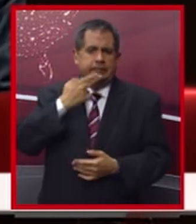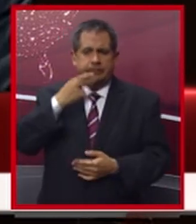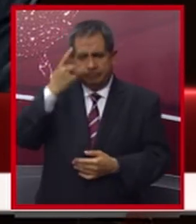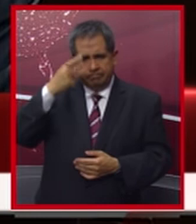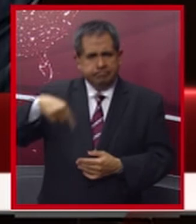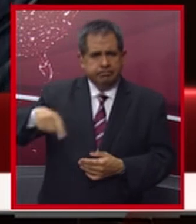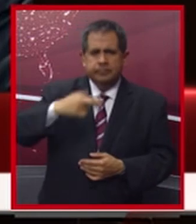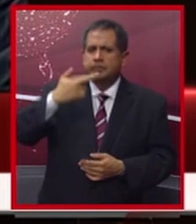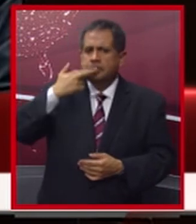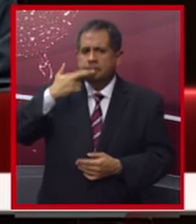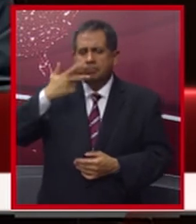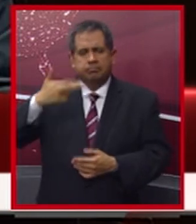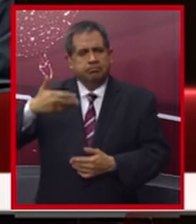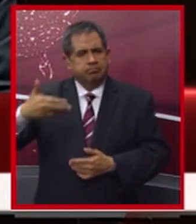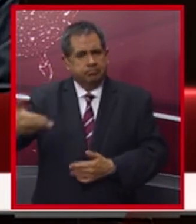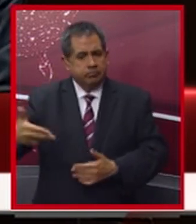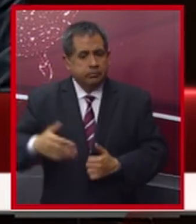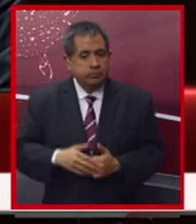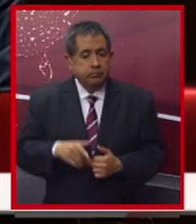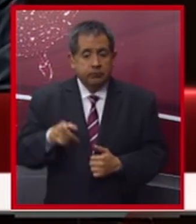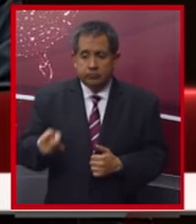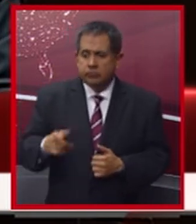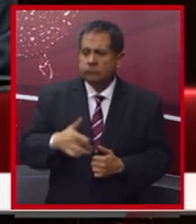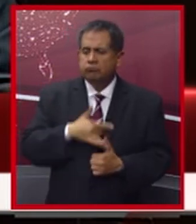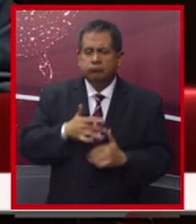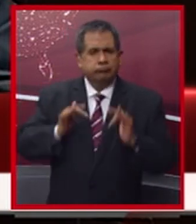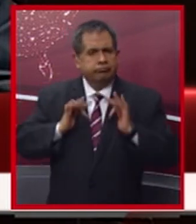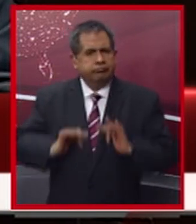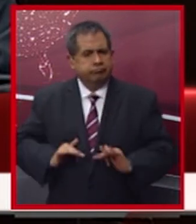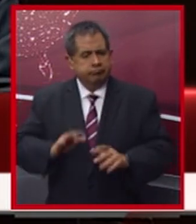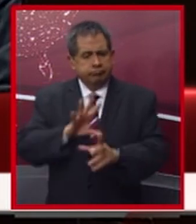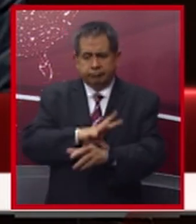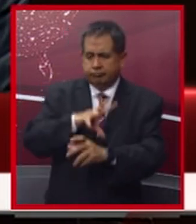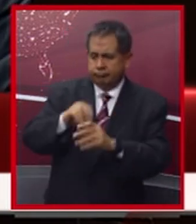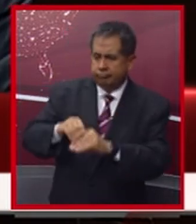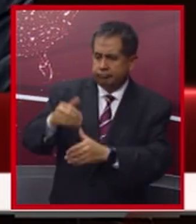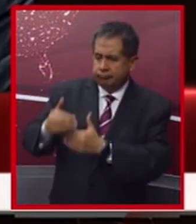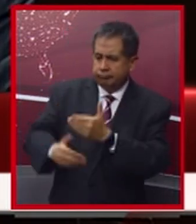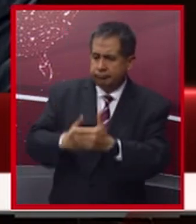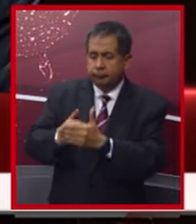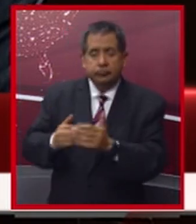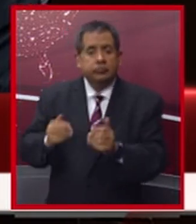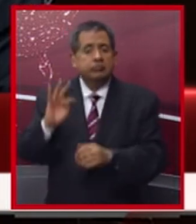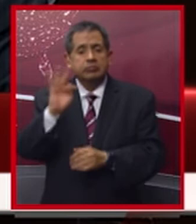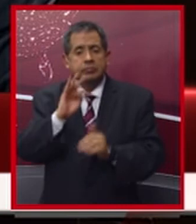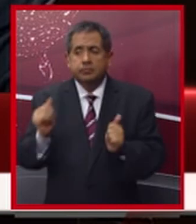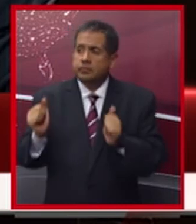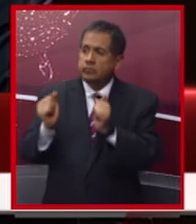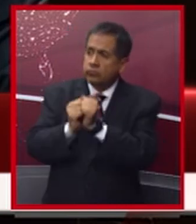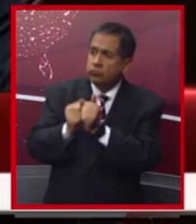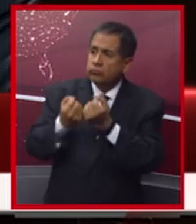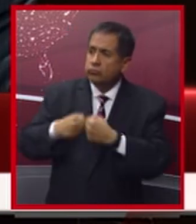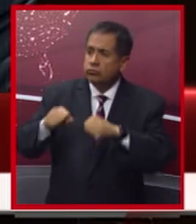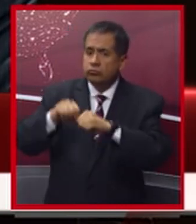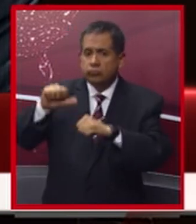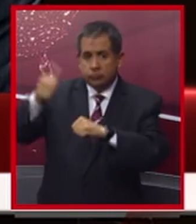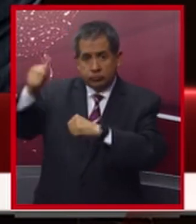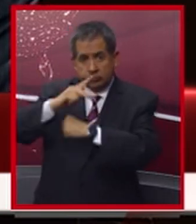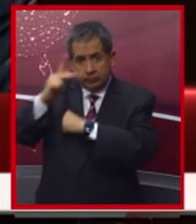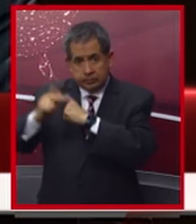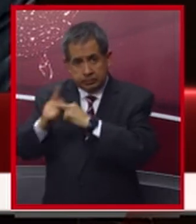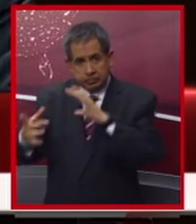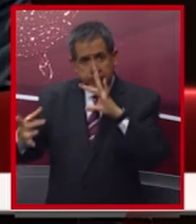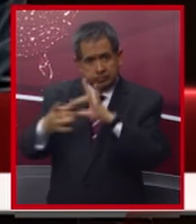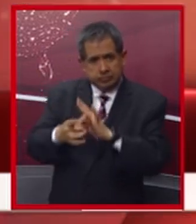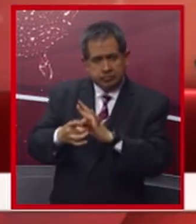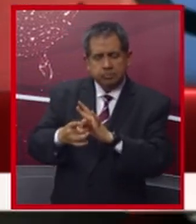y que por último generará condiciones para la integración de alianzas con inversionistas que permitan consolidar